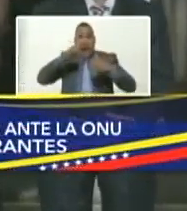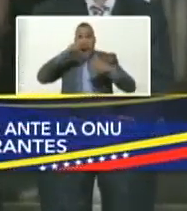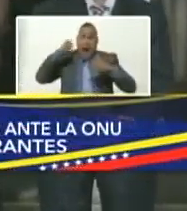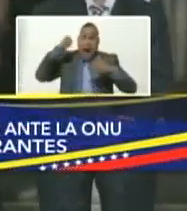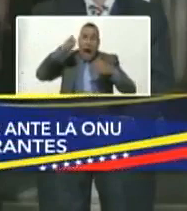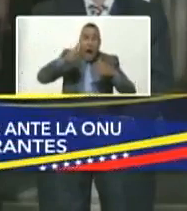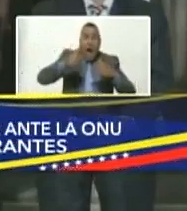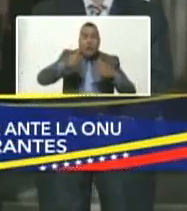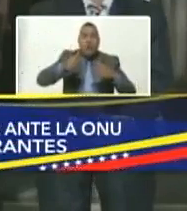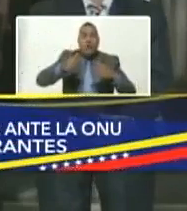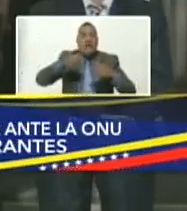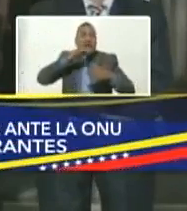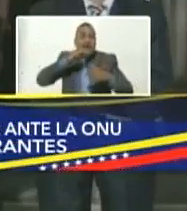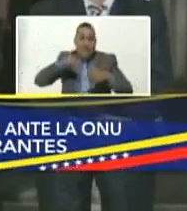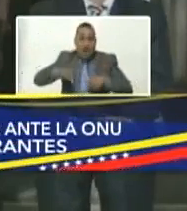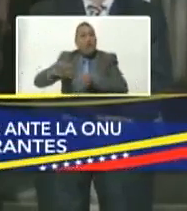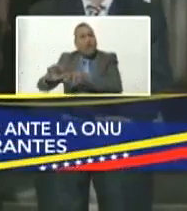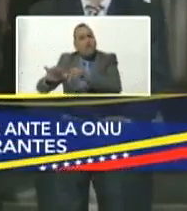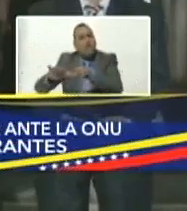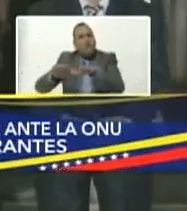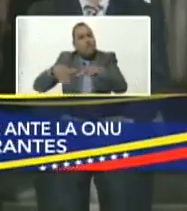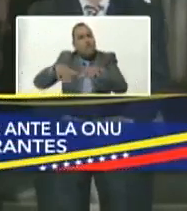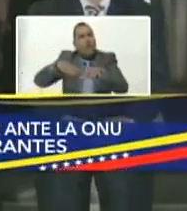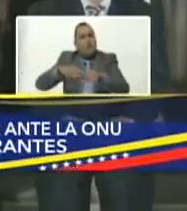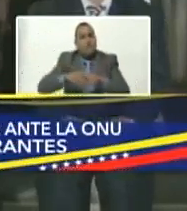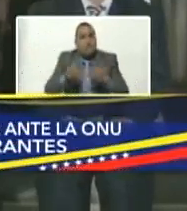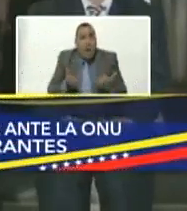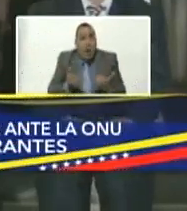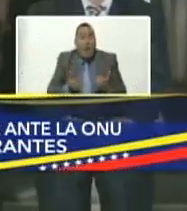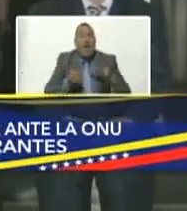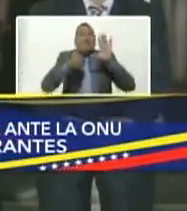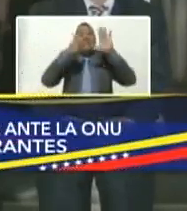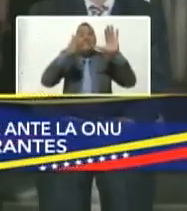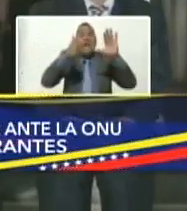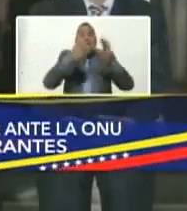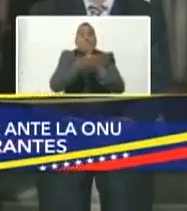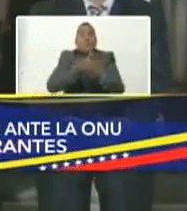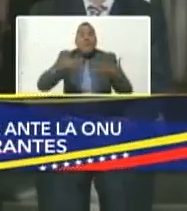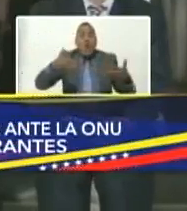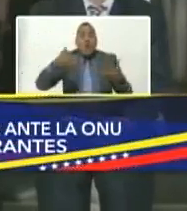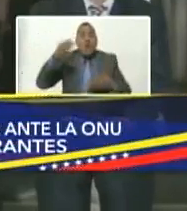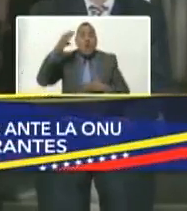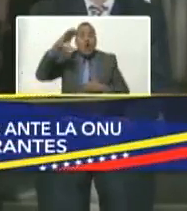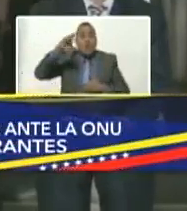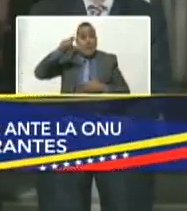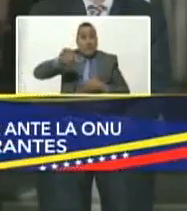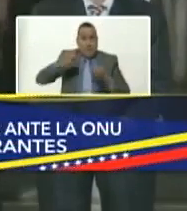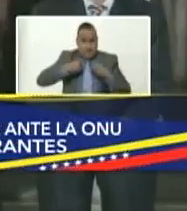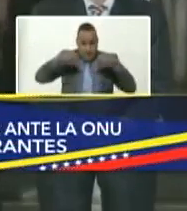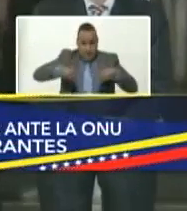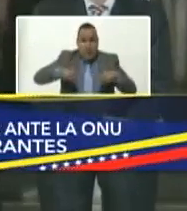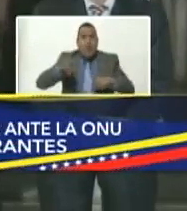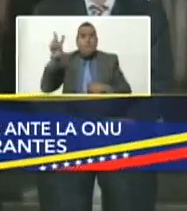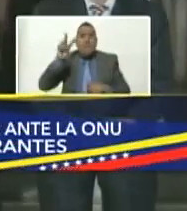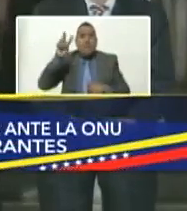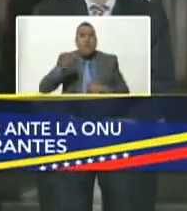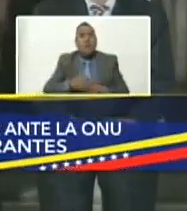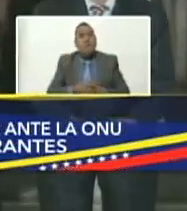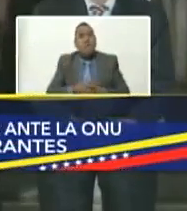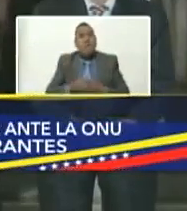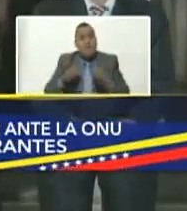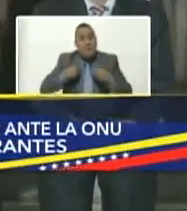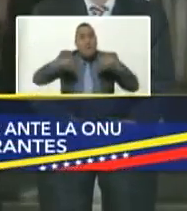colombianos y nosotros tenemos a los colombianos y colombianas, 6 millones que viven